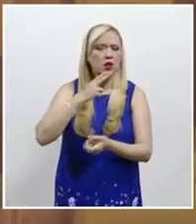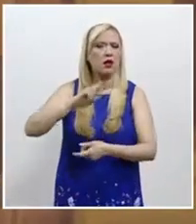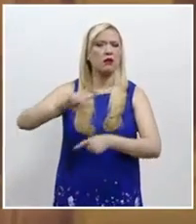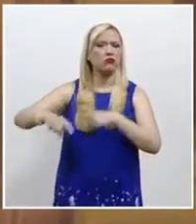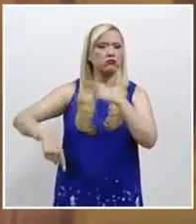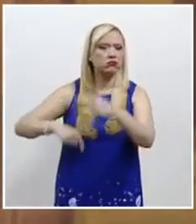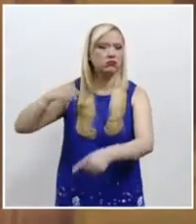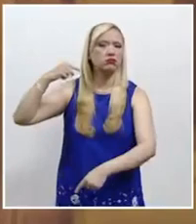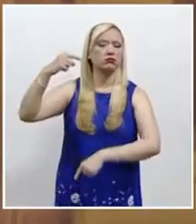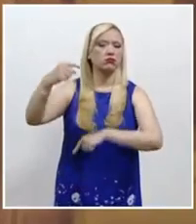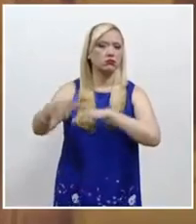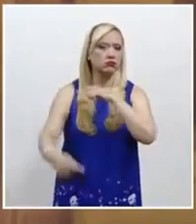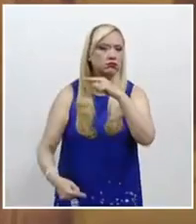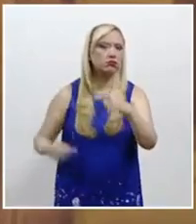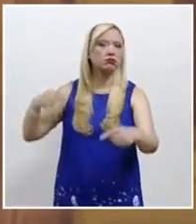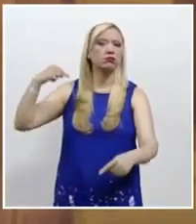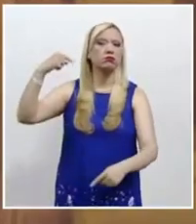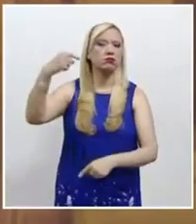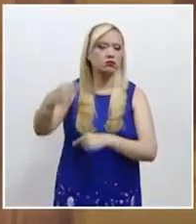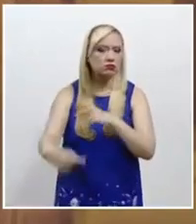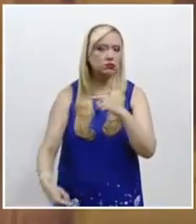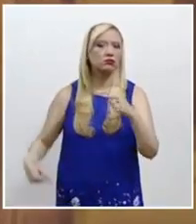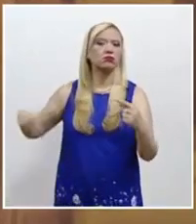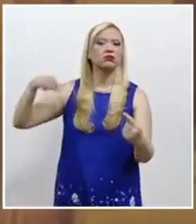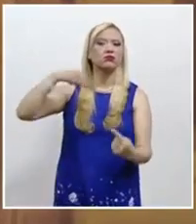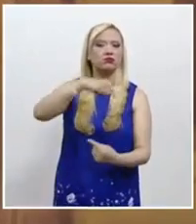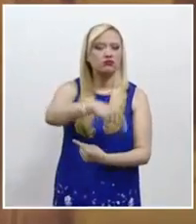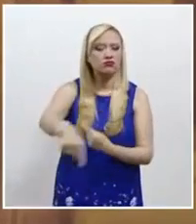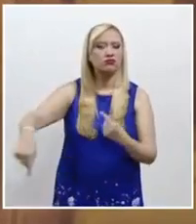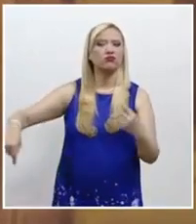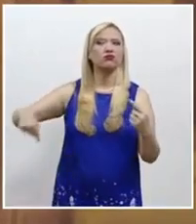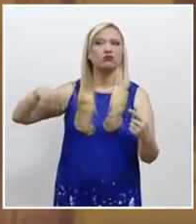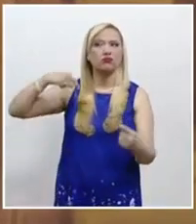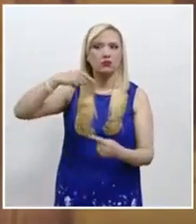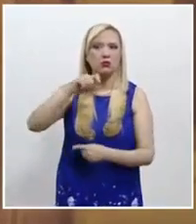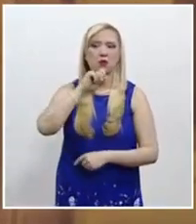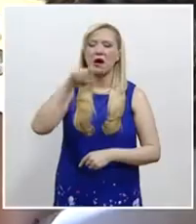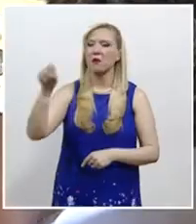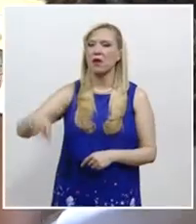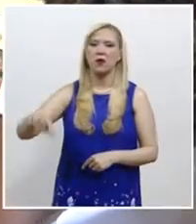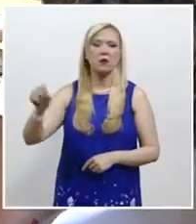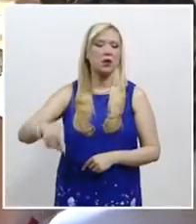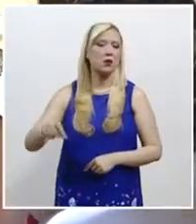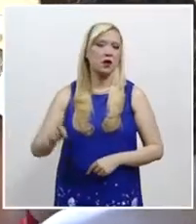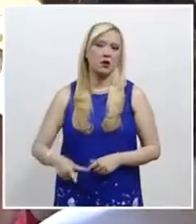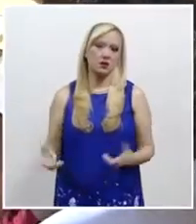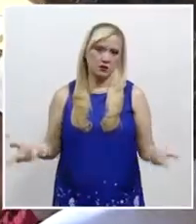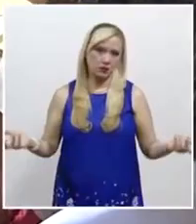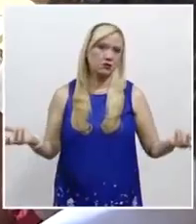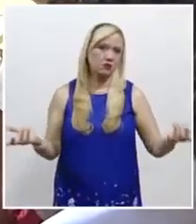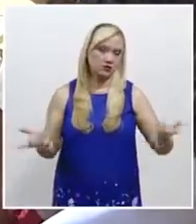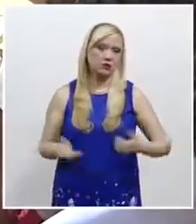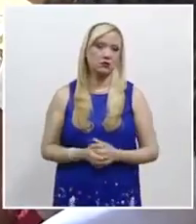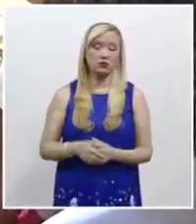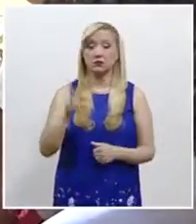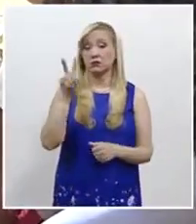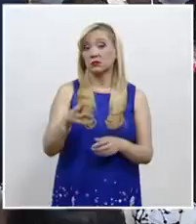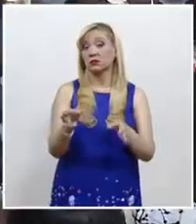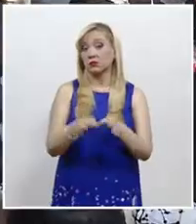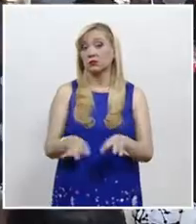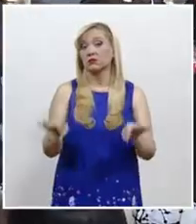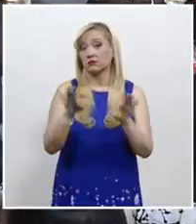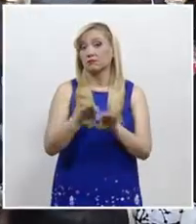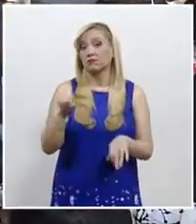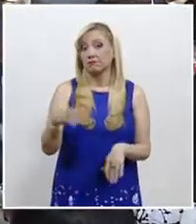restauración, remanufactura, readaptación, reciclaje y recuperación. Subrayaron el gran potencial de dicha